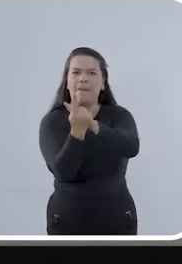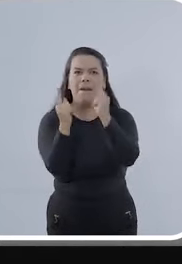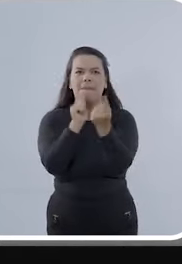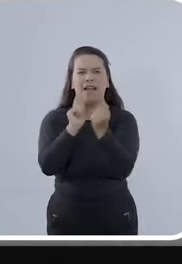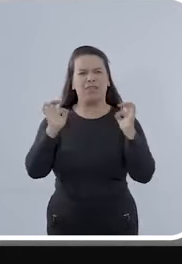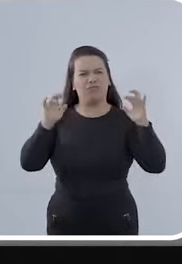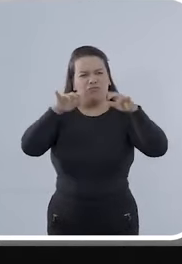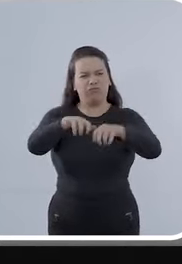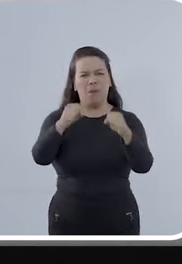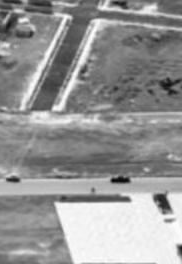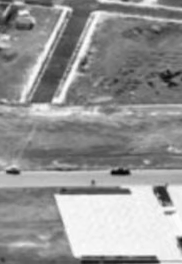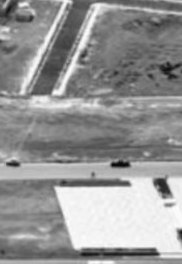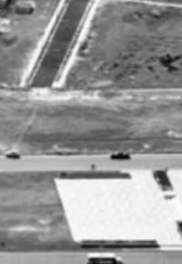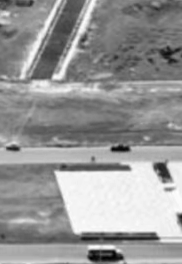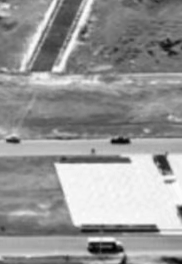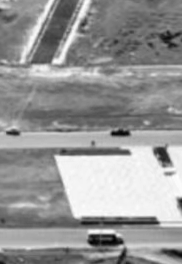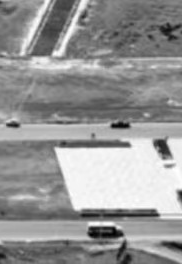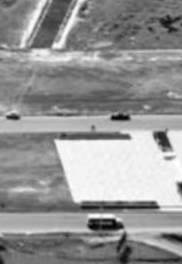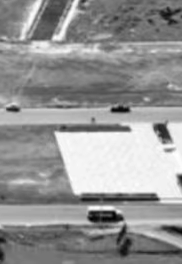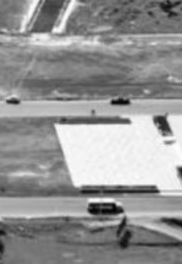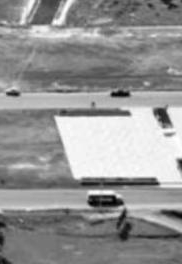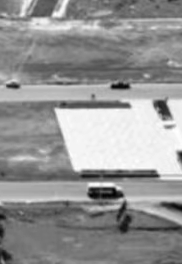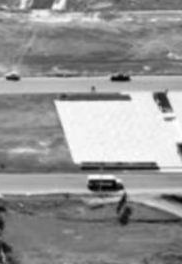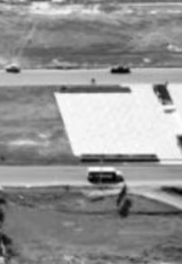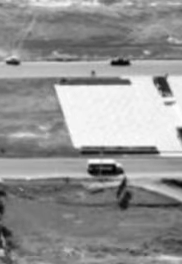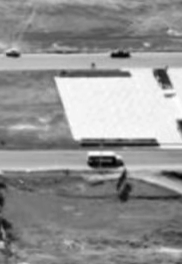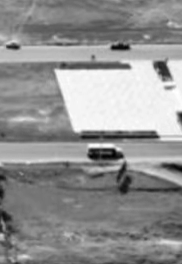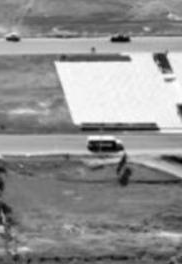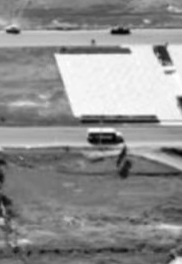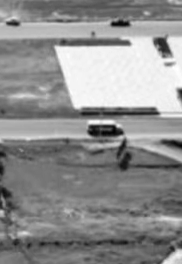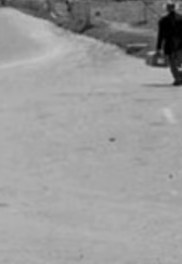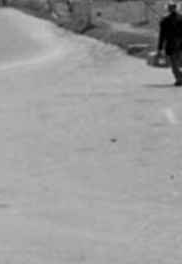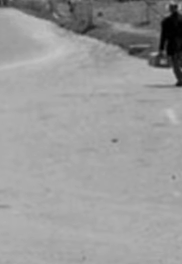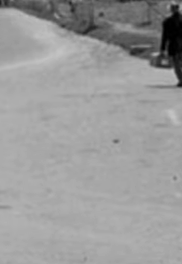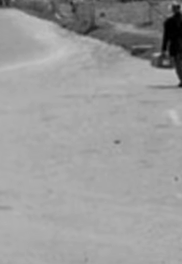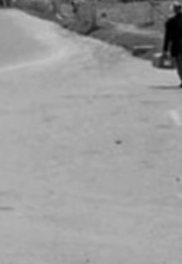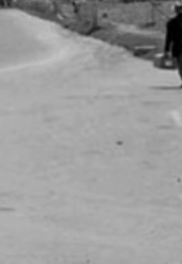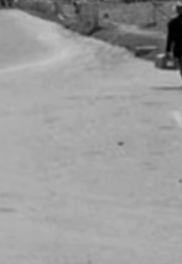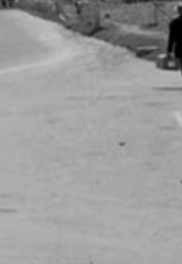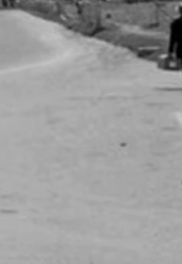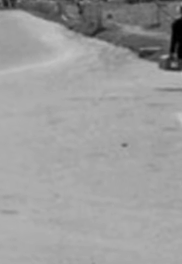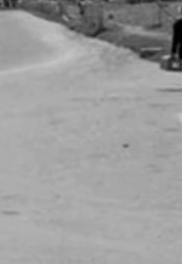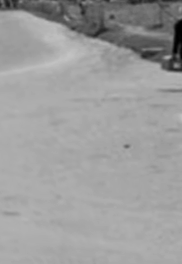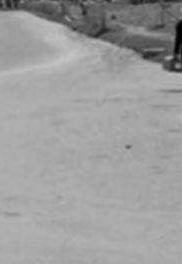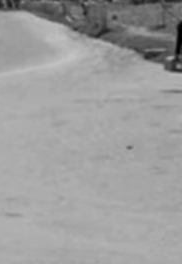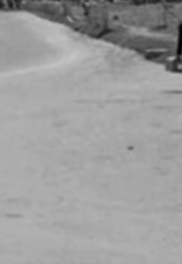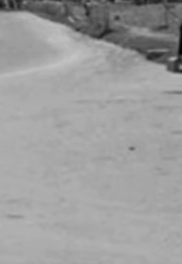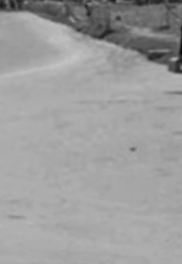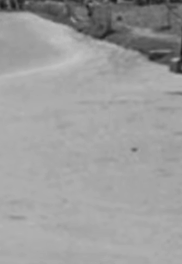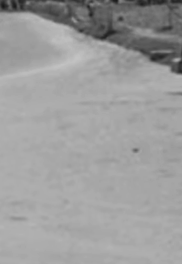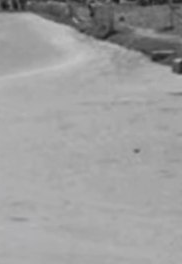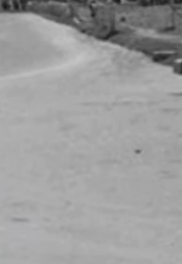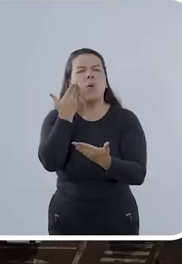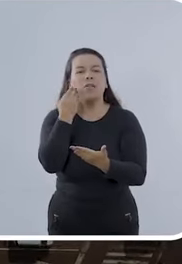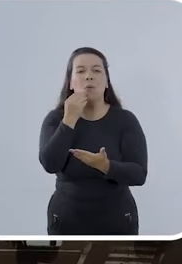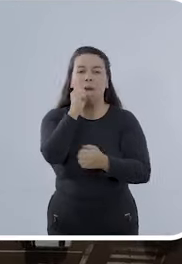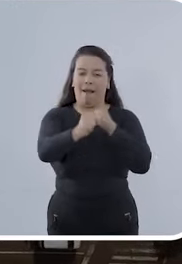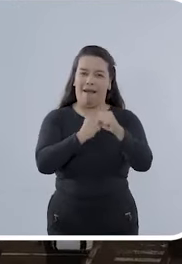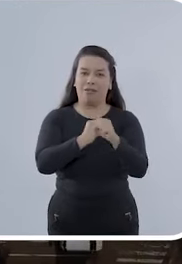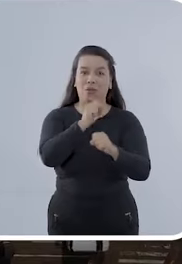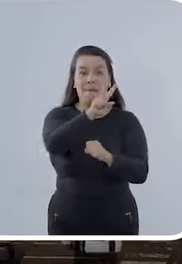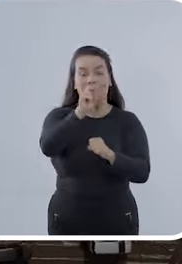pisos de altura y por la escultura ecuestre de Simón Bolívar. El monumento fue inaugurado en julio de 1963